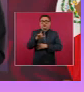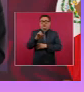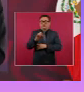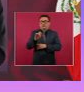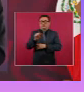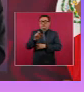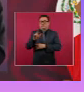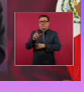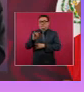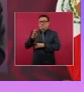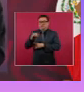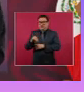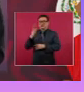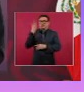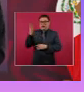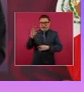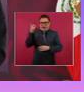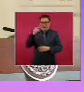que a él le pedimos